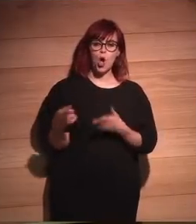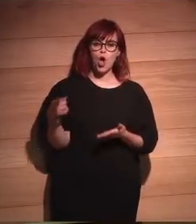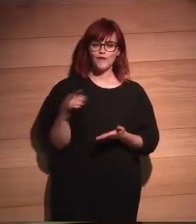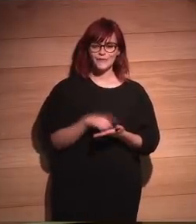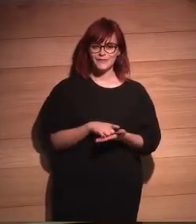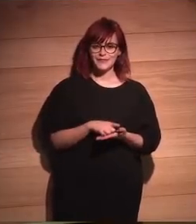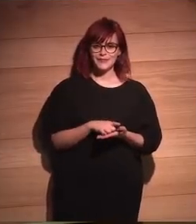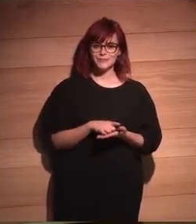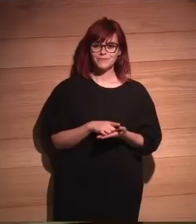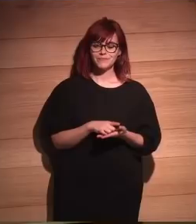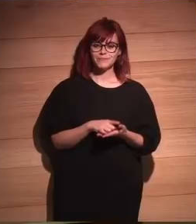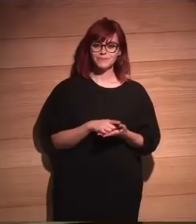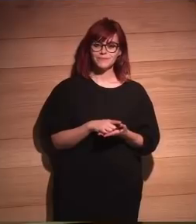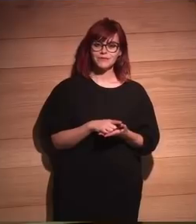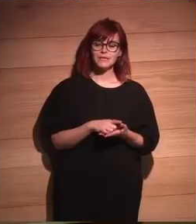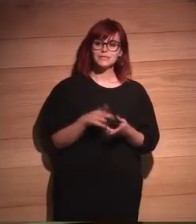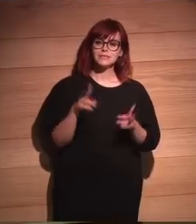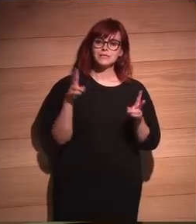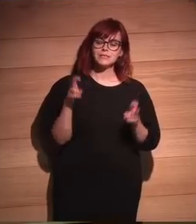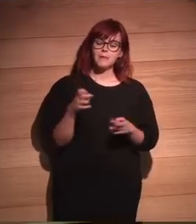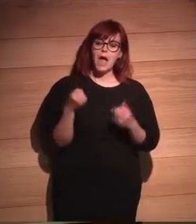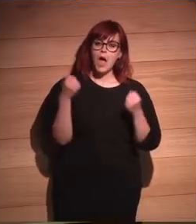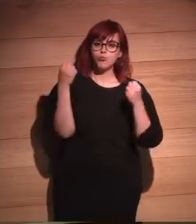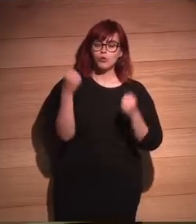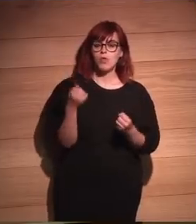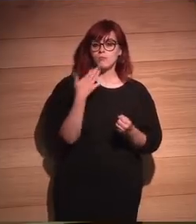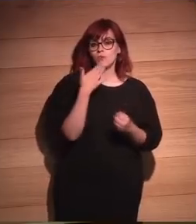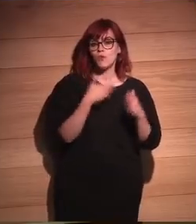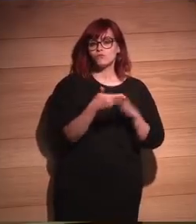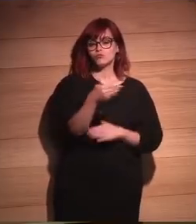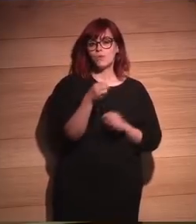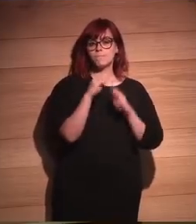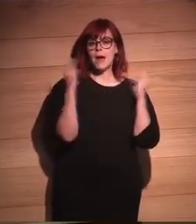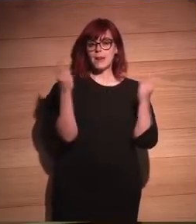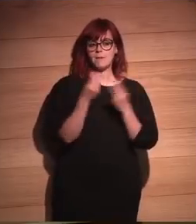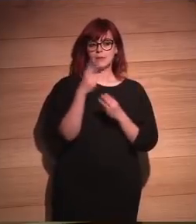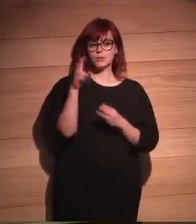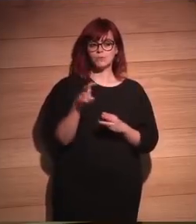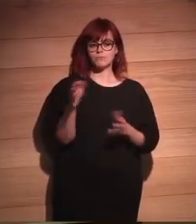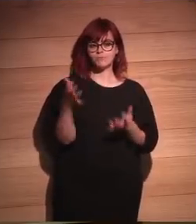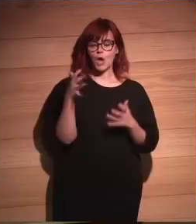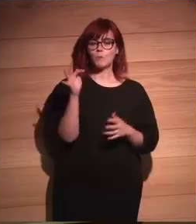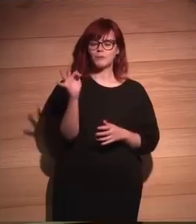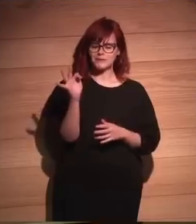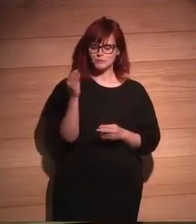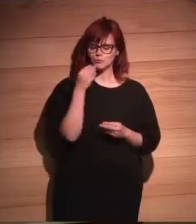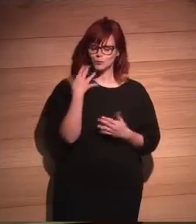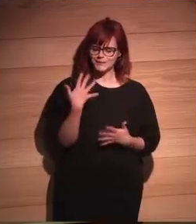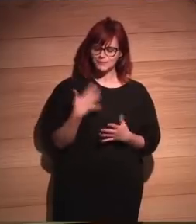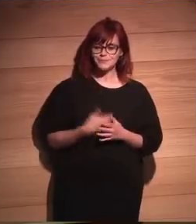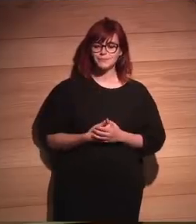también a redotar de autoridad al Parlamento, por ejemplo, ¿no? Eso es tecno-optimismo. Esto es.